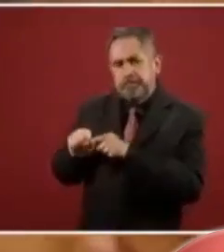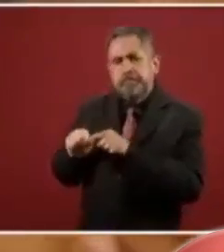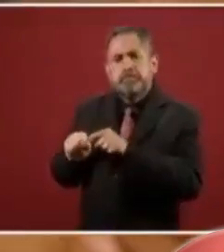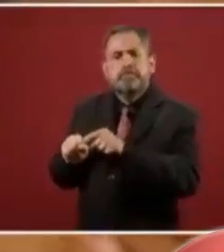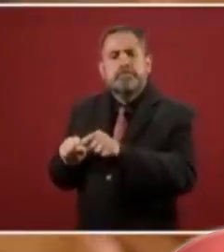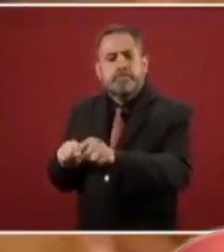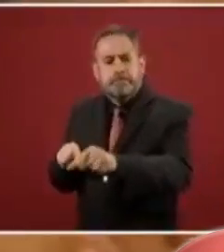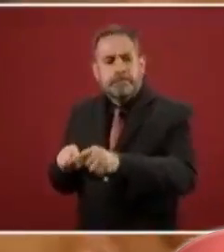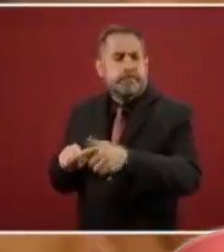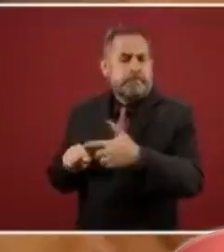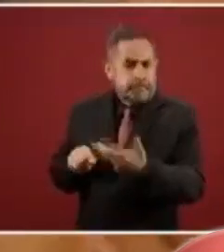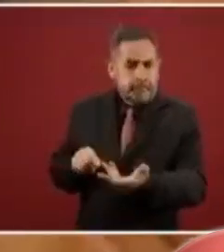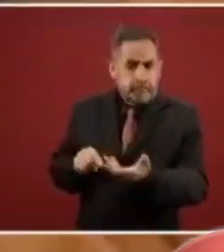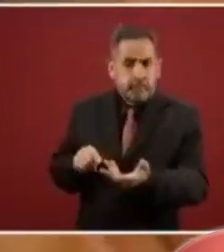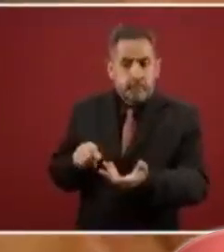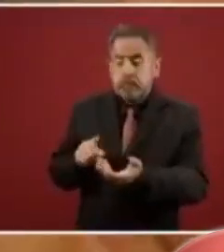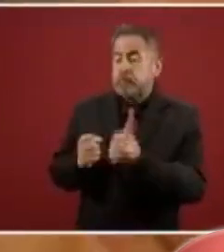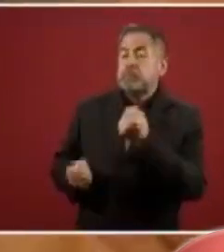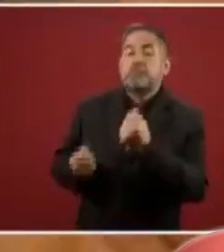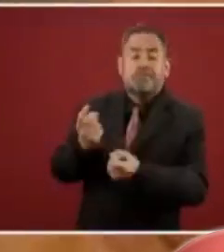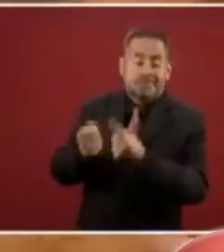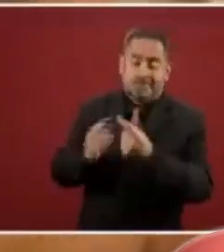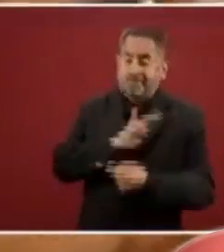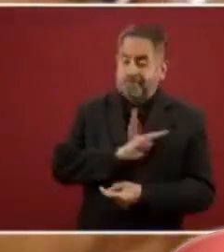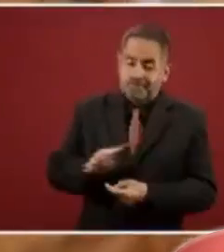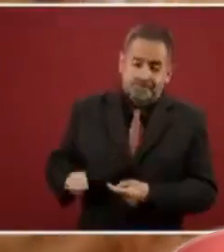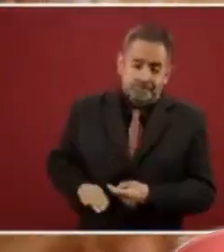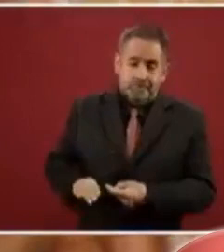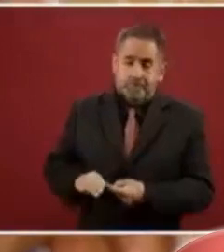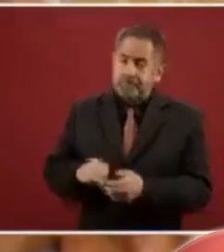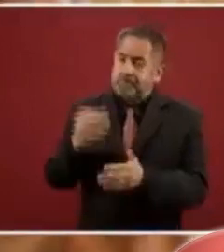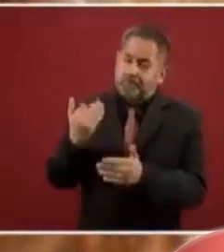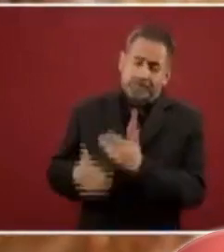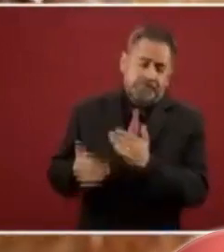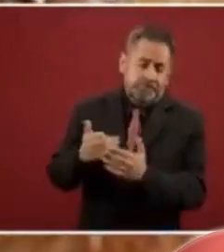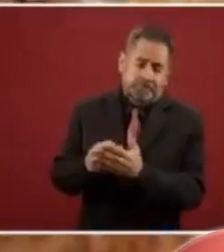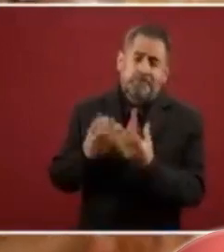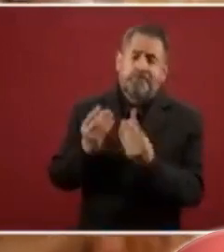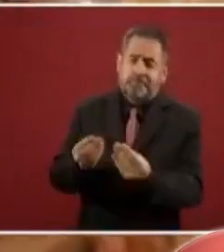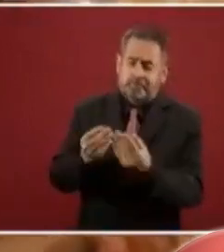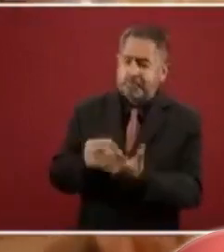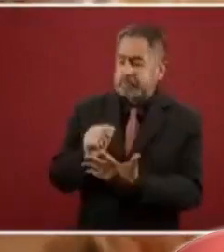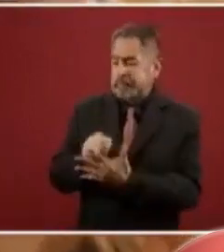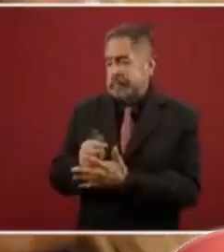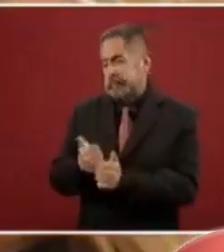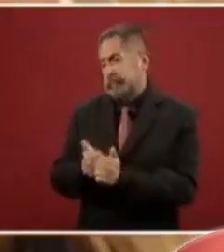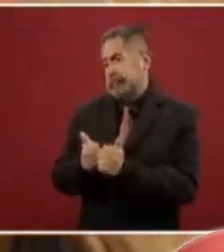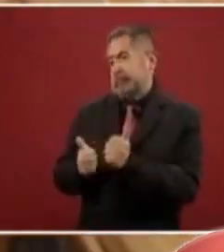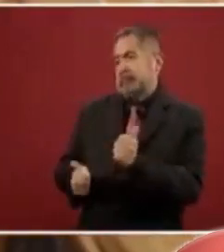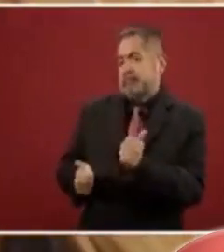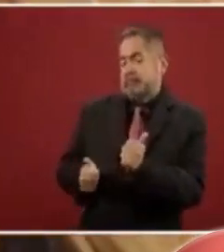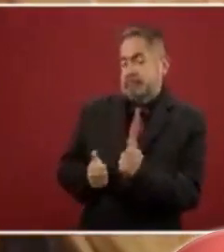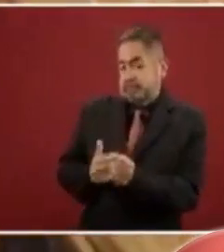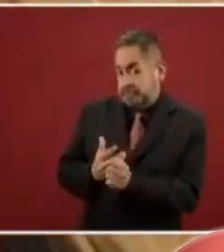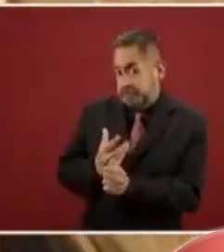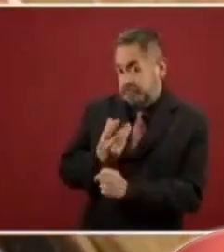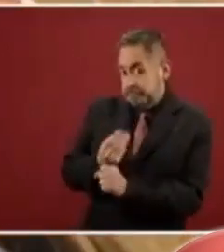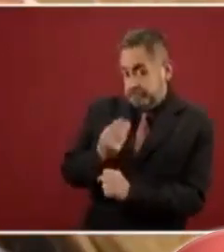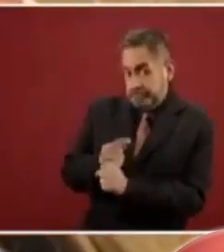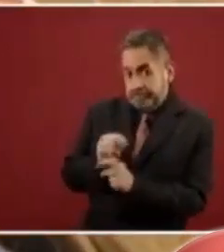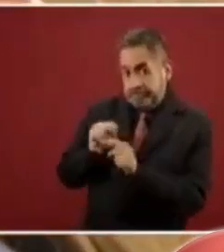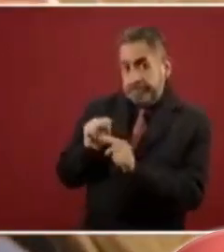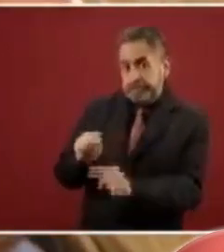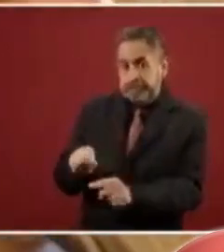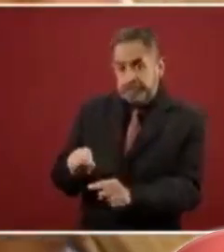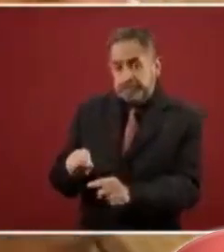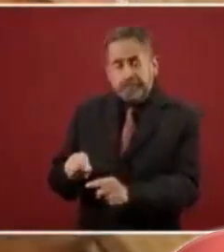esos municipios, que hay unos que están con mucha carencia, con muchas carencias, mucha marginación, sobre